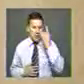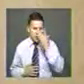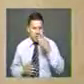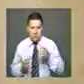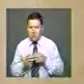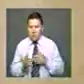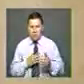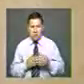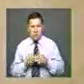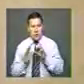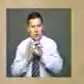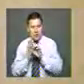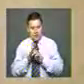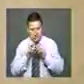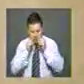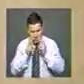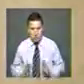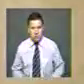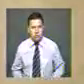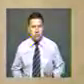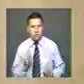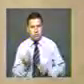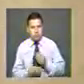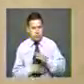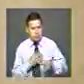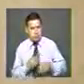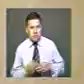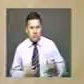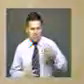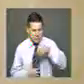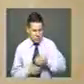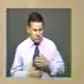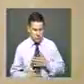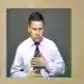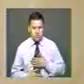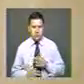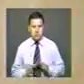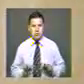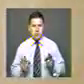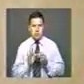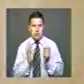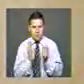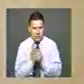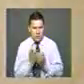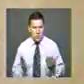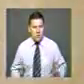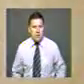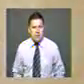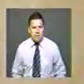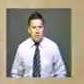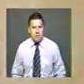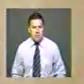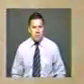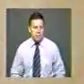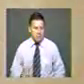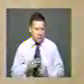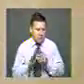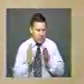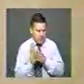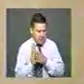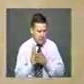Ese estatuto personal hace que todos los sujetos sean poseedores de bienes fundamentales, no como una generosa